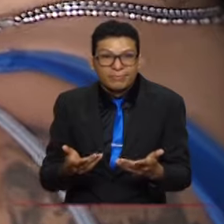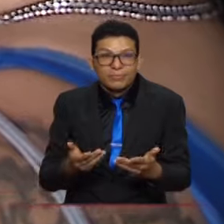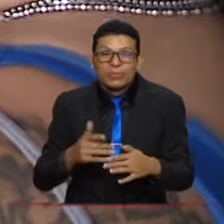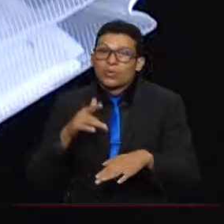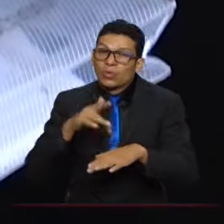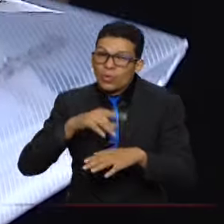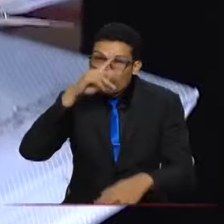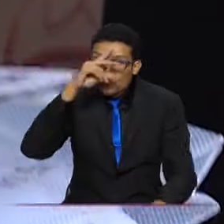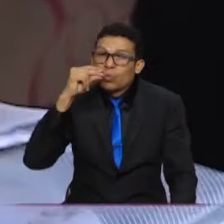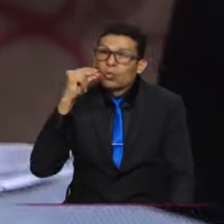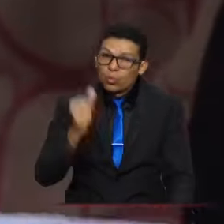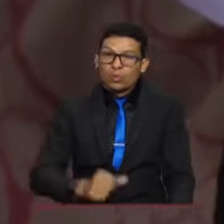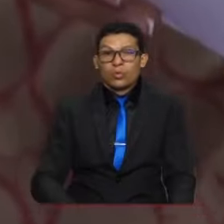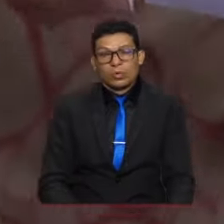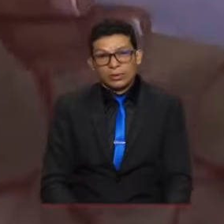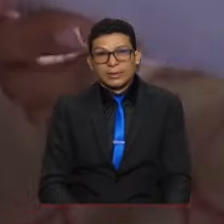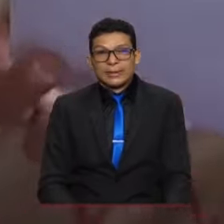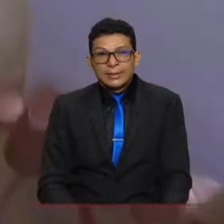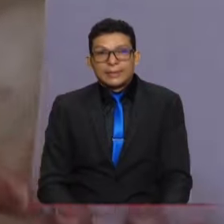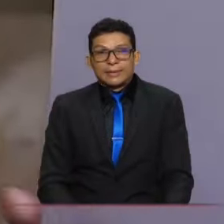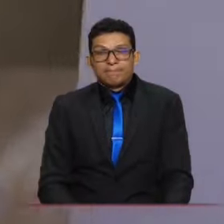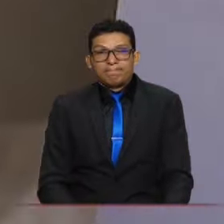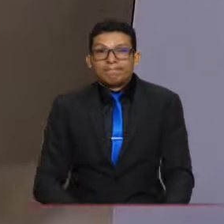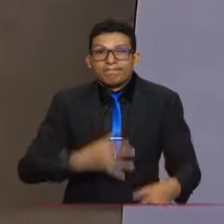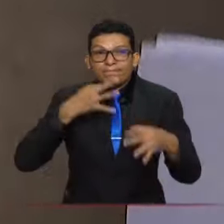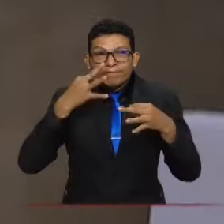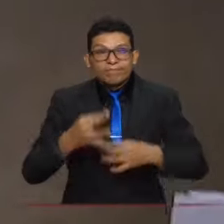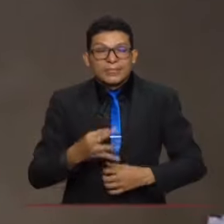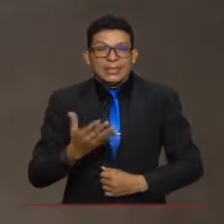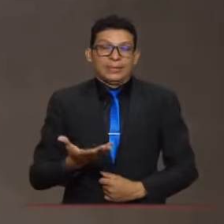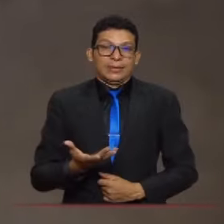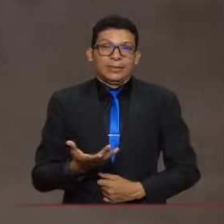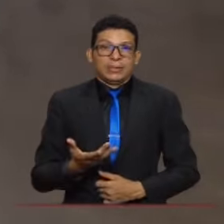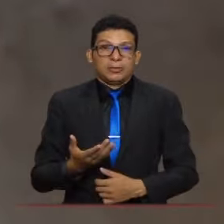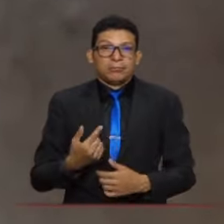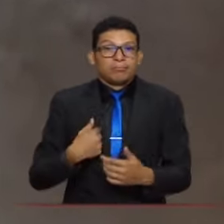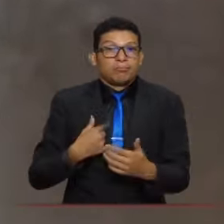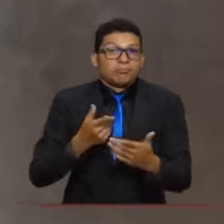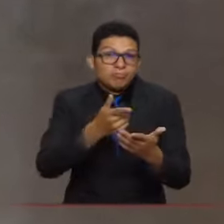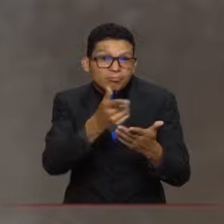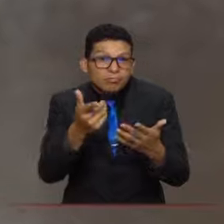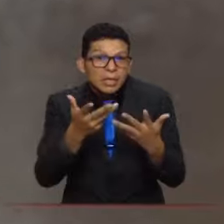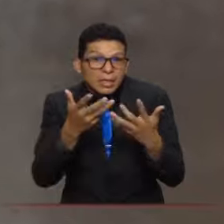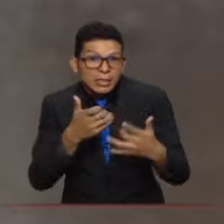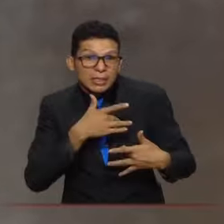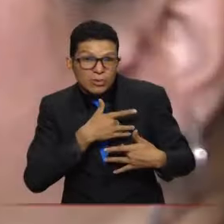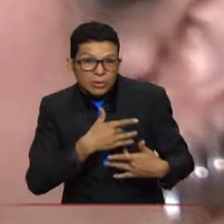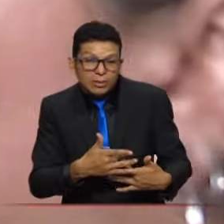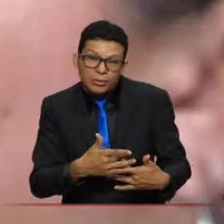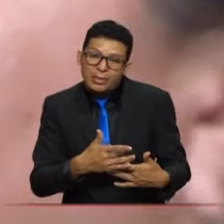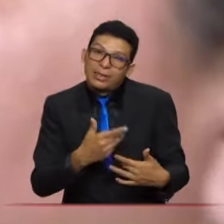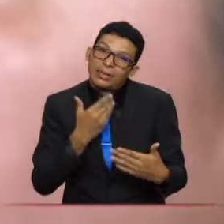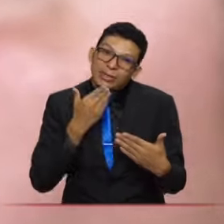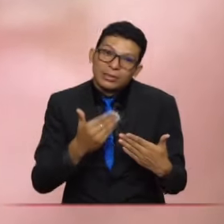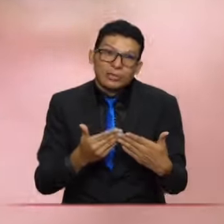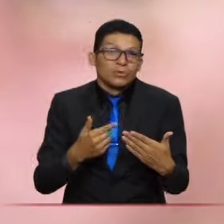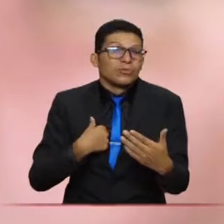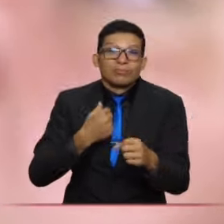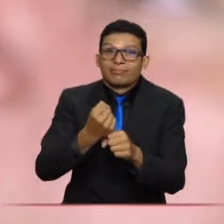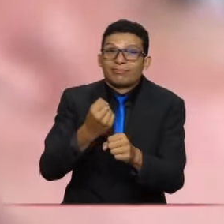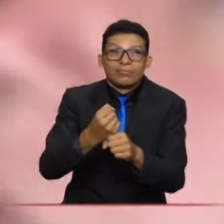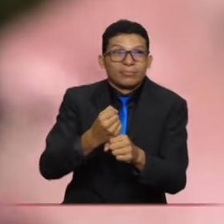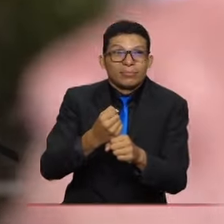toca muy duro. No, pues la verdad, pues lo que me quieran colaborar, porque pues igual yo ya no puedo